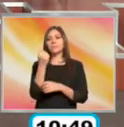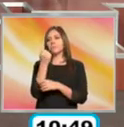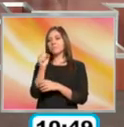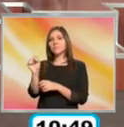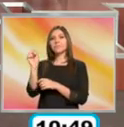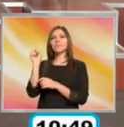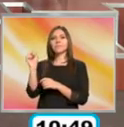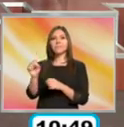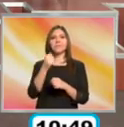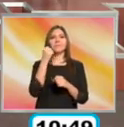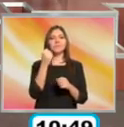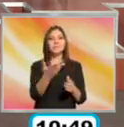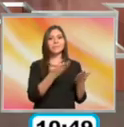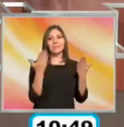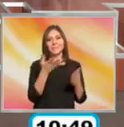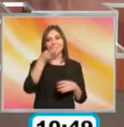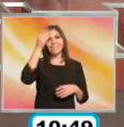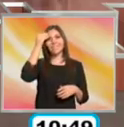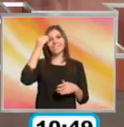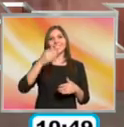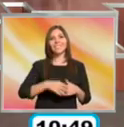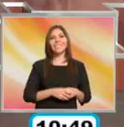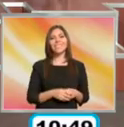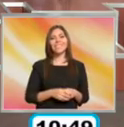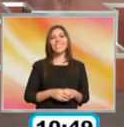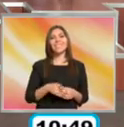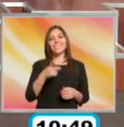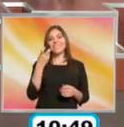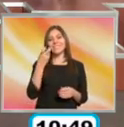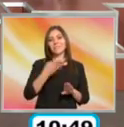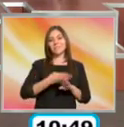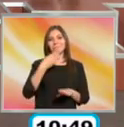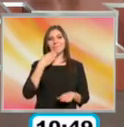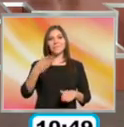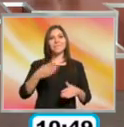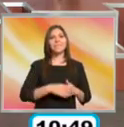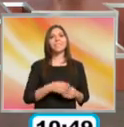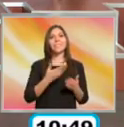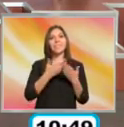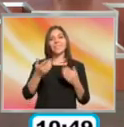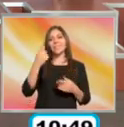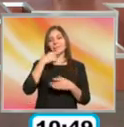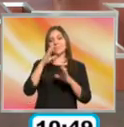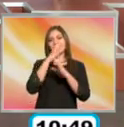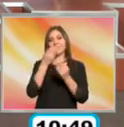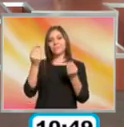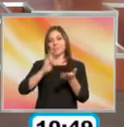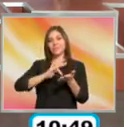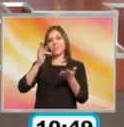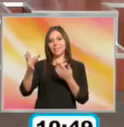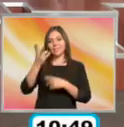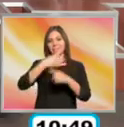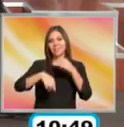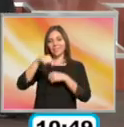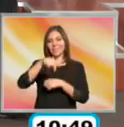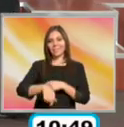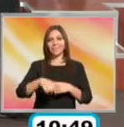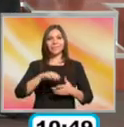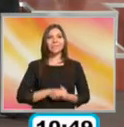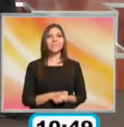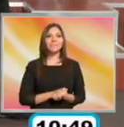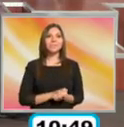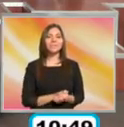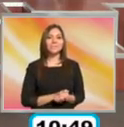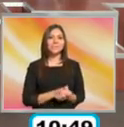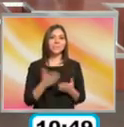cadera? Sí, acá. Pero recuerda. Nada, ahí está. Oigan, pues a cantarnos, muchachos. Muchas Claro que gracias sí. por estar con nosotros, se les Gracias a reitero. ustedes.